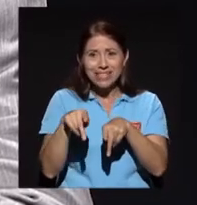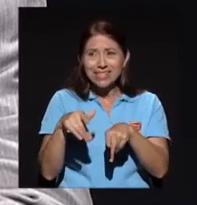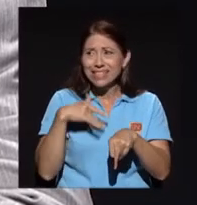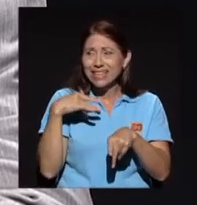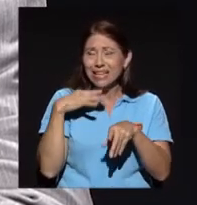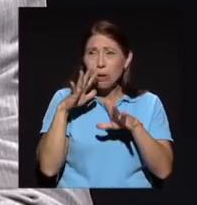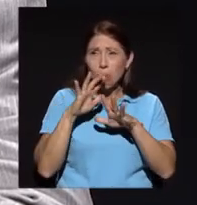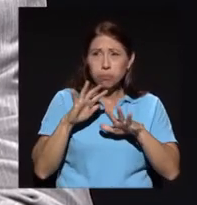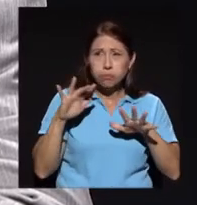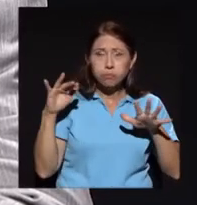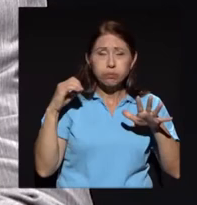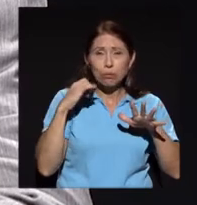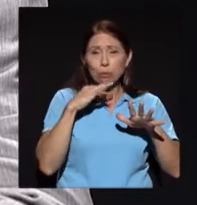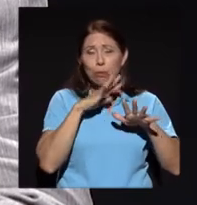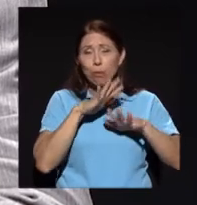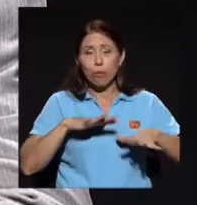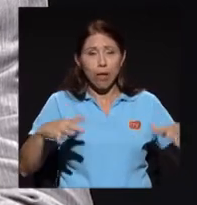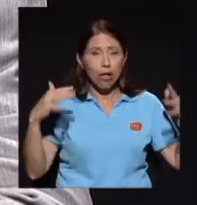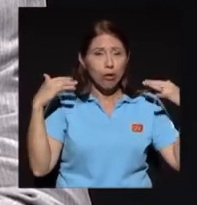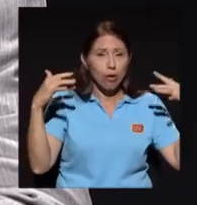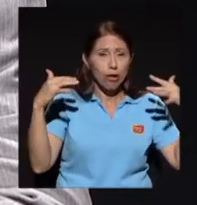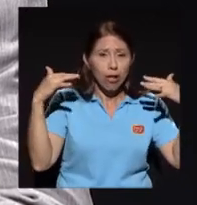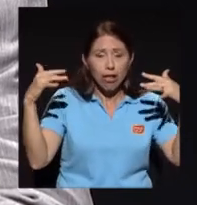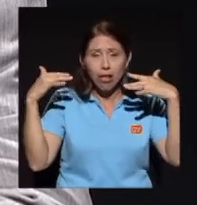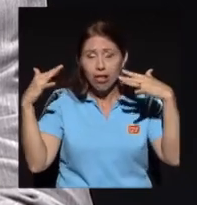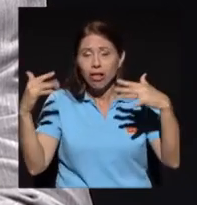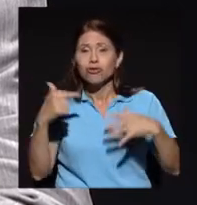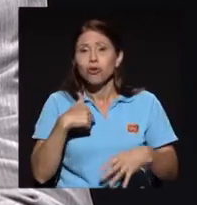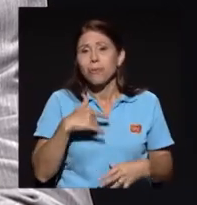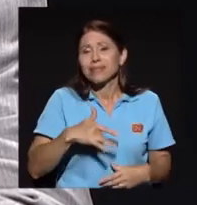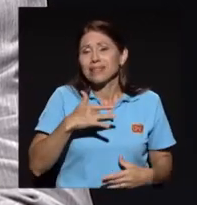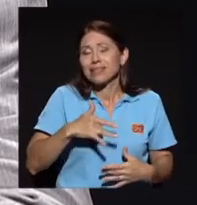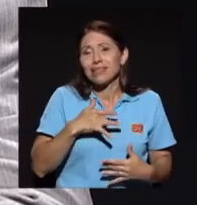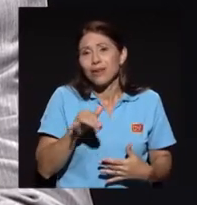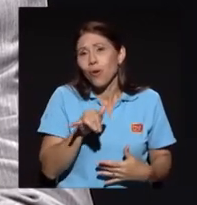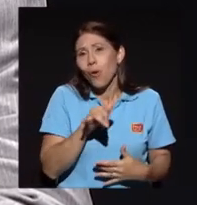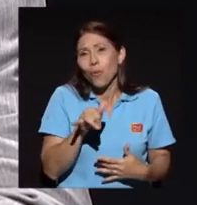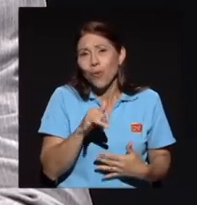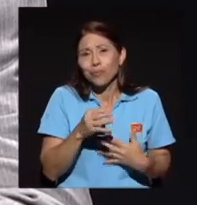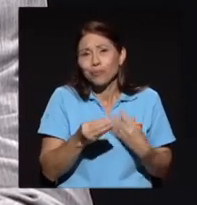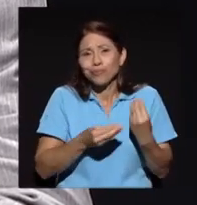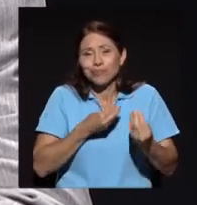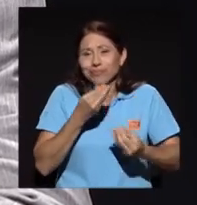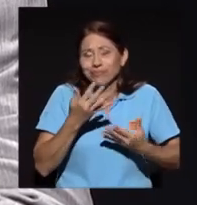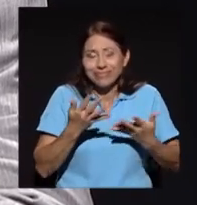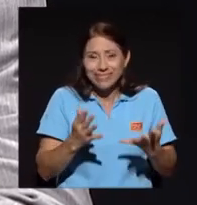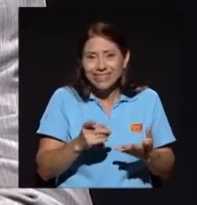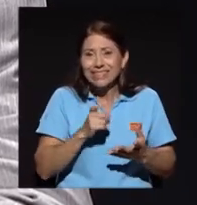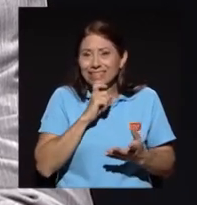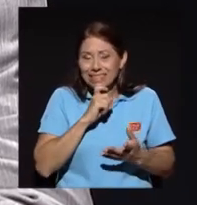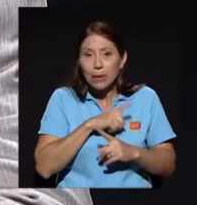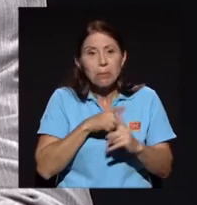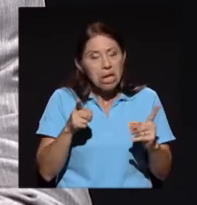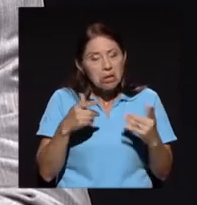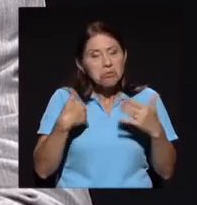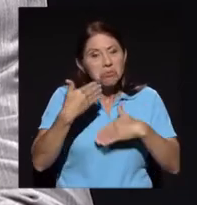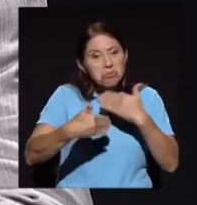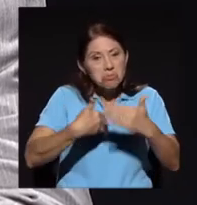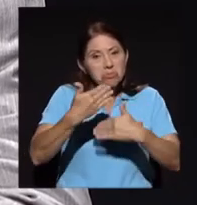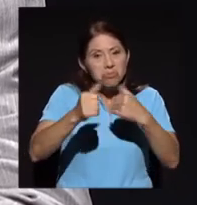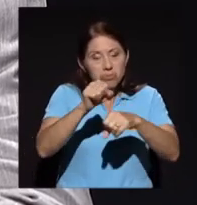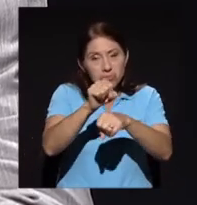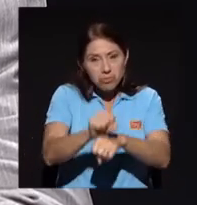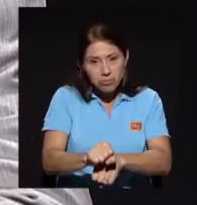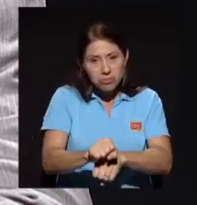y el bullicio. De alguna manera me sentí como engentado. Pero con el tiempo uno se va acostumbrando. Yo me imagino que